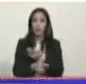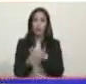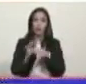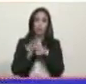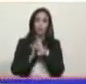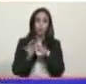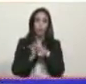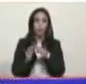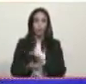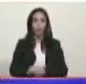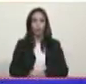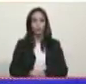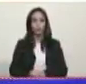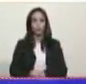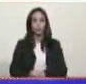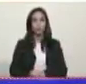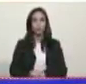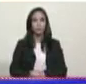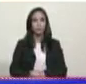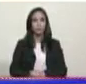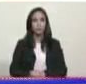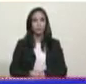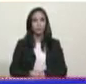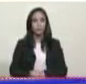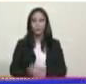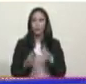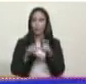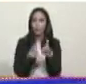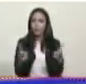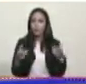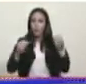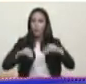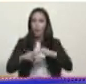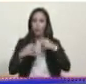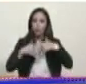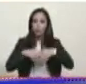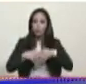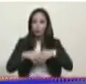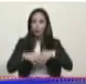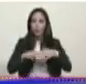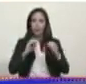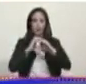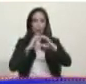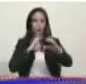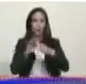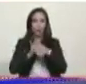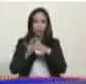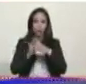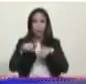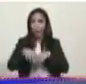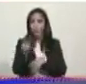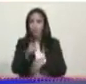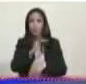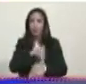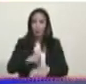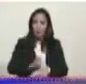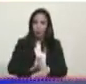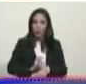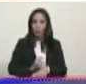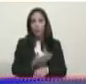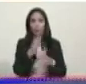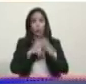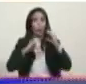de culminación de la ampliación de la planta Yutón para que Venezuela pueda contar con todos